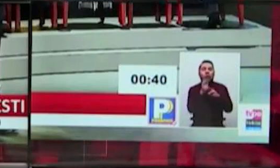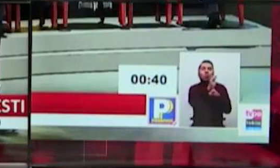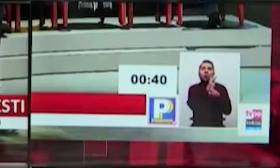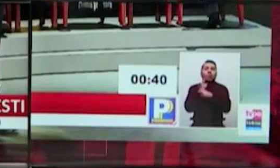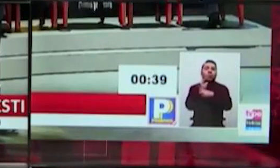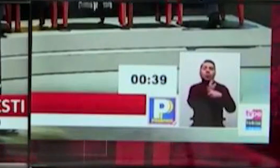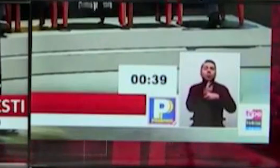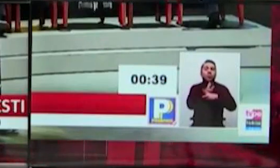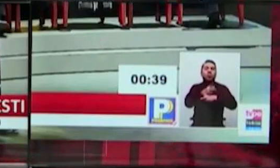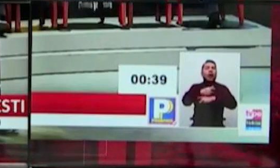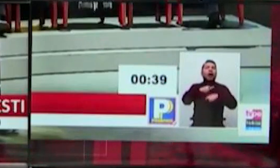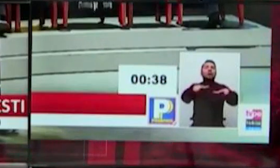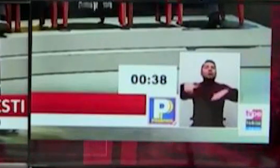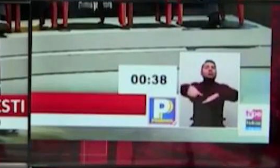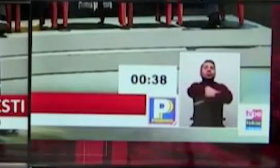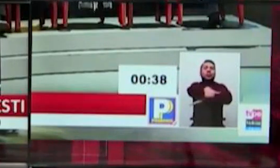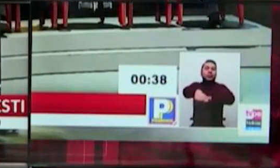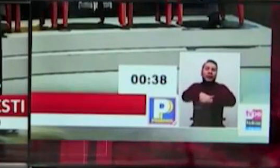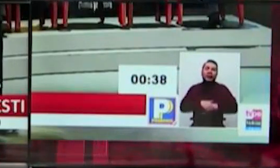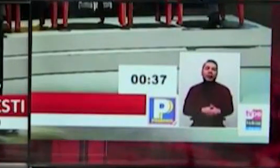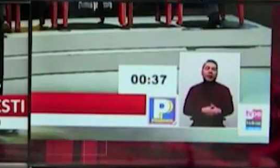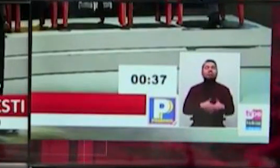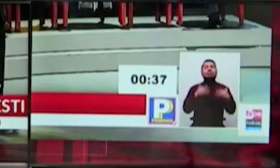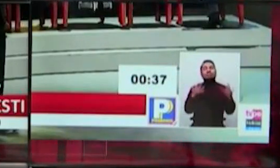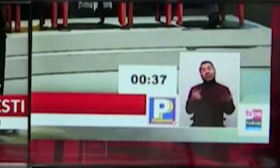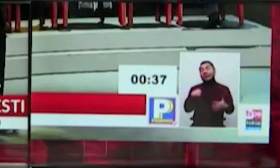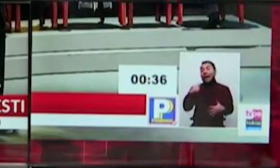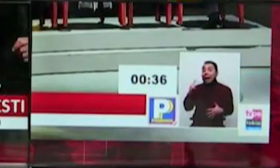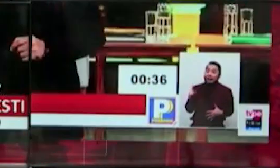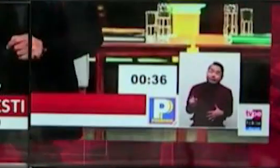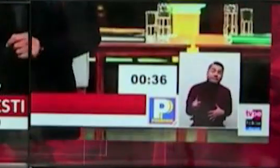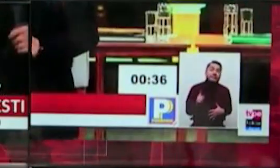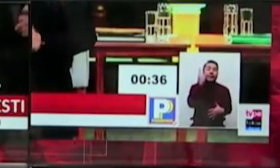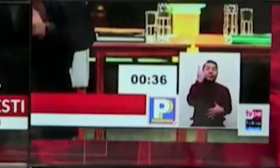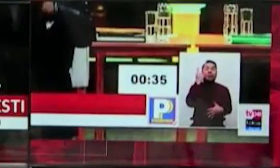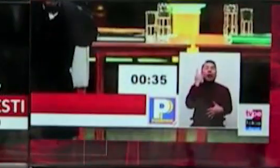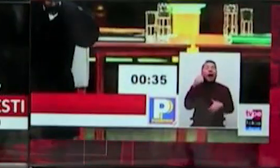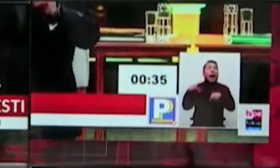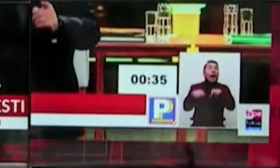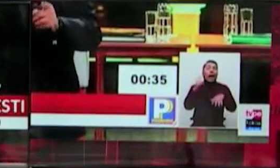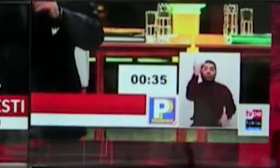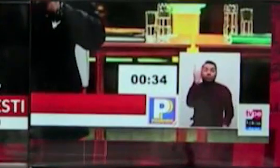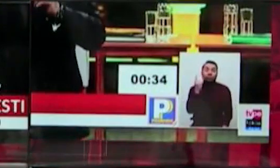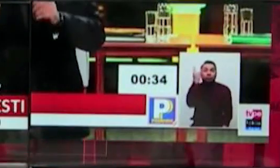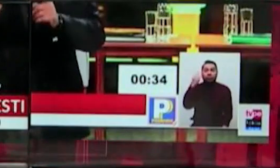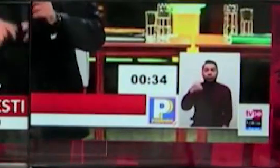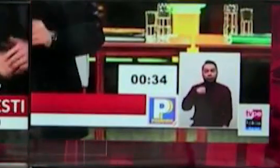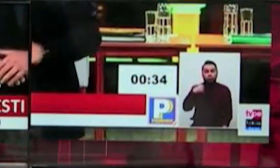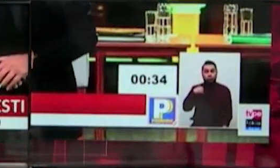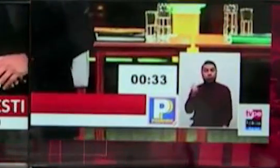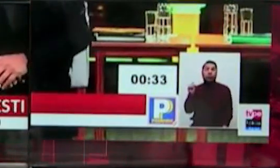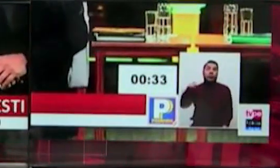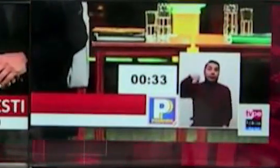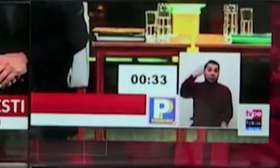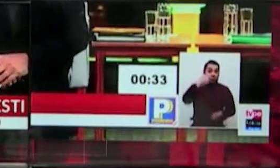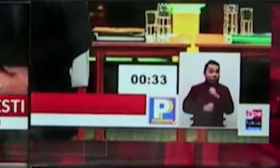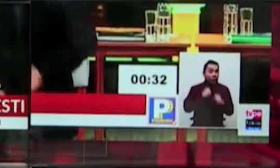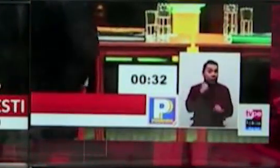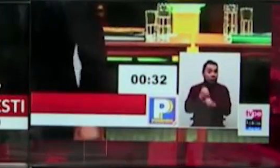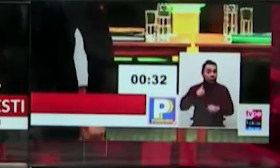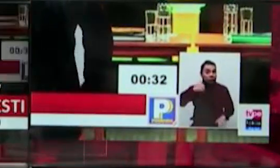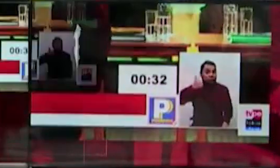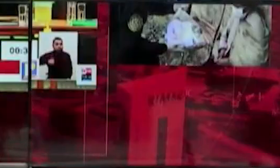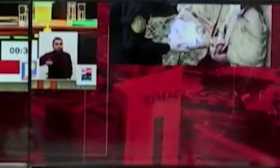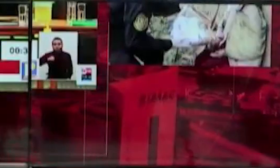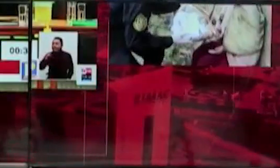para exponer planes de gobierno, sino para ver cómo reaccionan los candidatos ante situaciones difíciles. Los